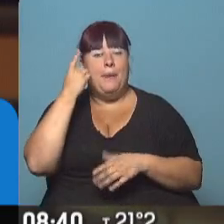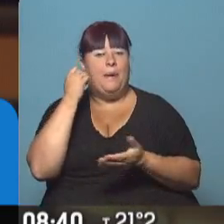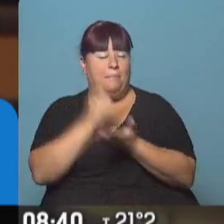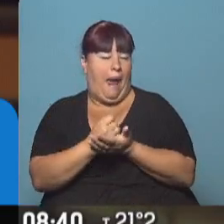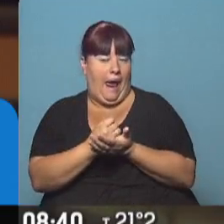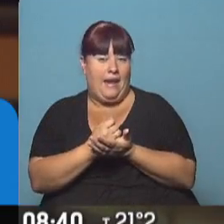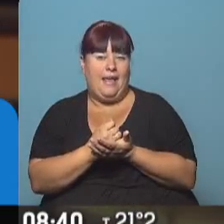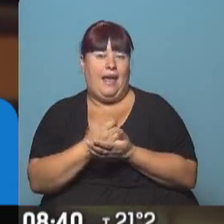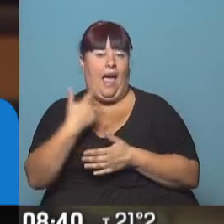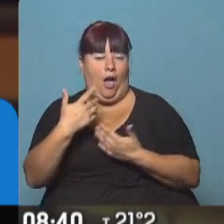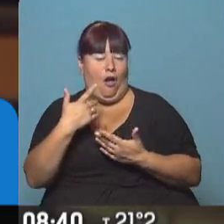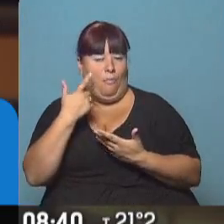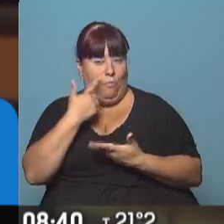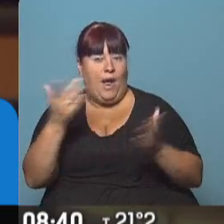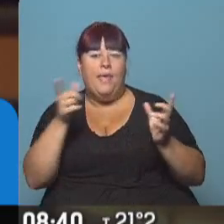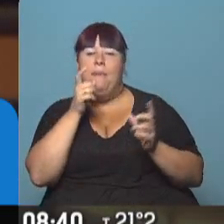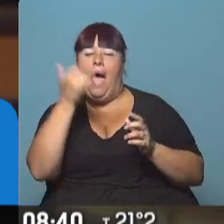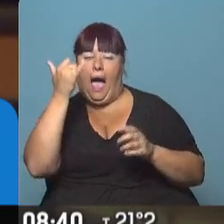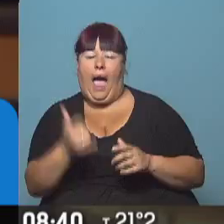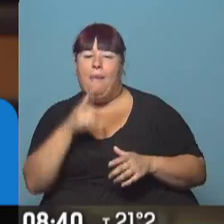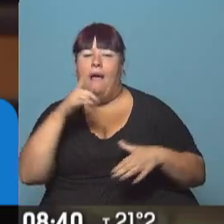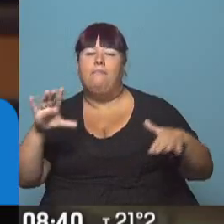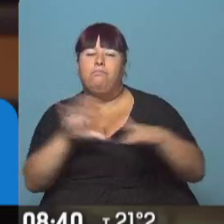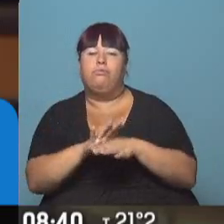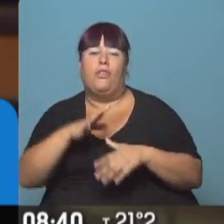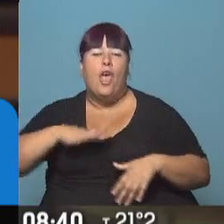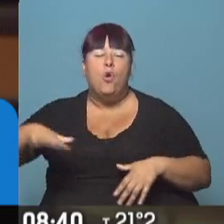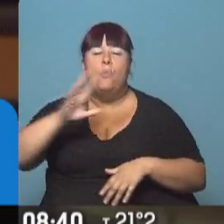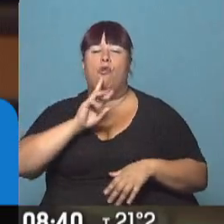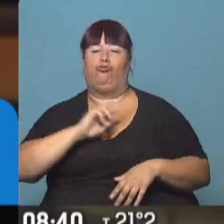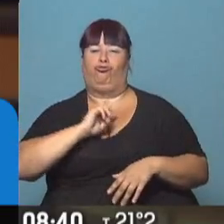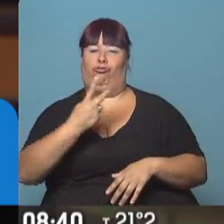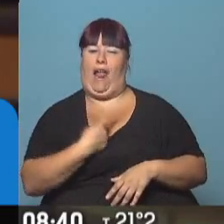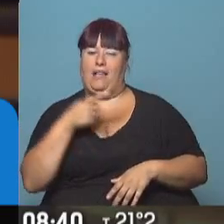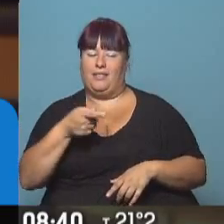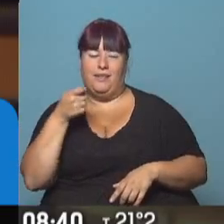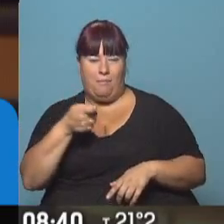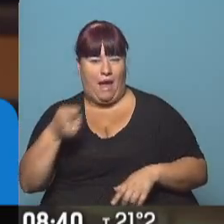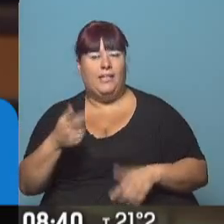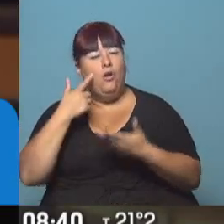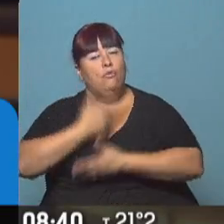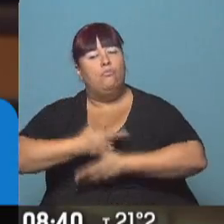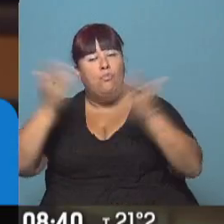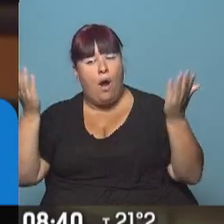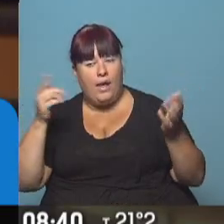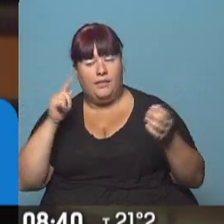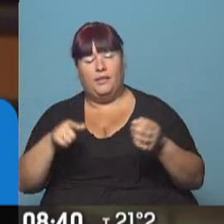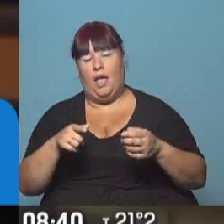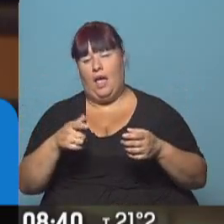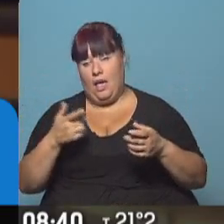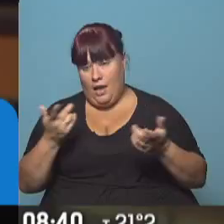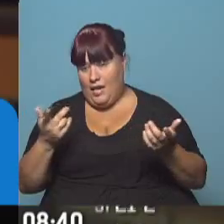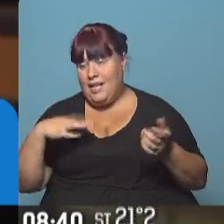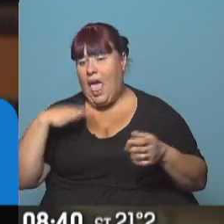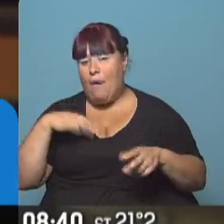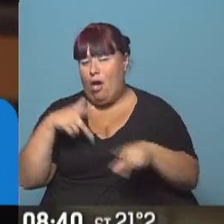vez podemos ponerle palabras, las palabras del propio colectivo trans a estos crímenes y visibilizar algo que corta